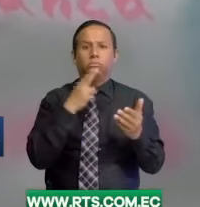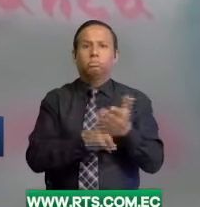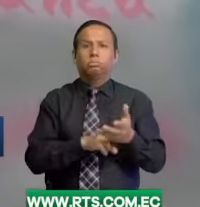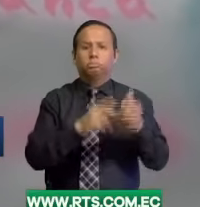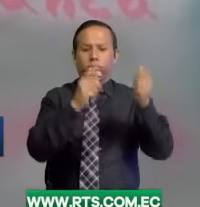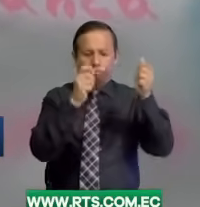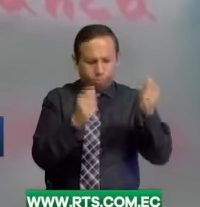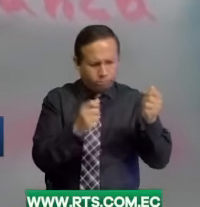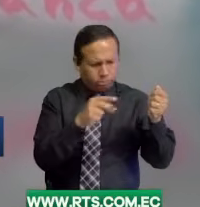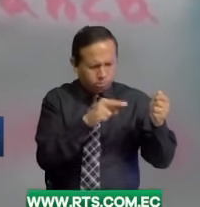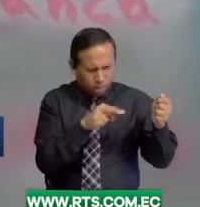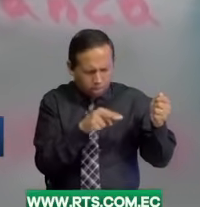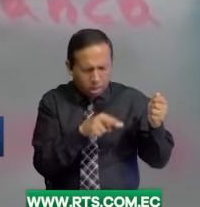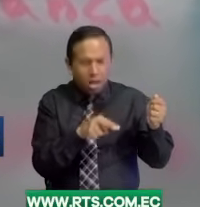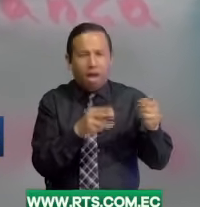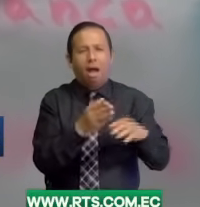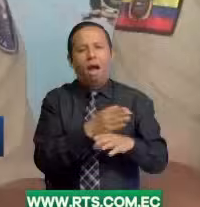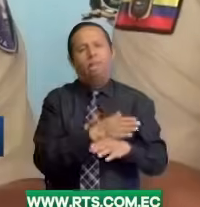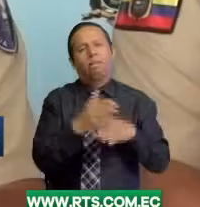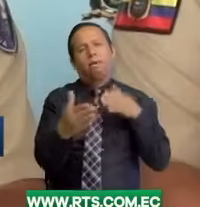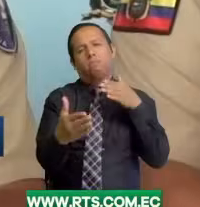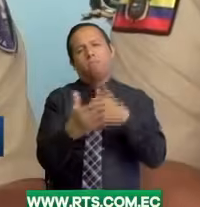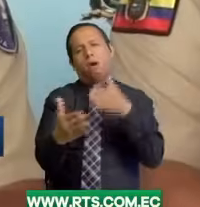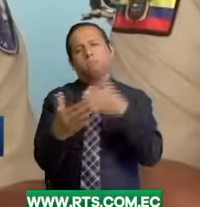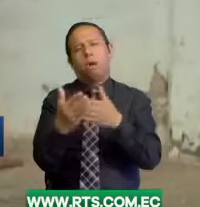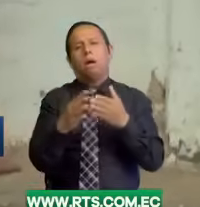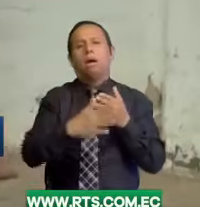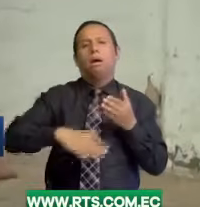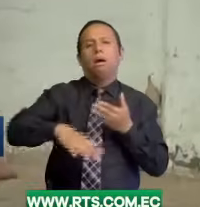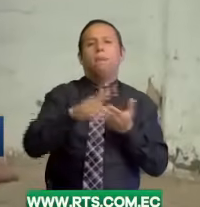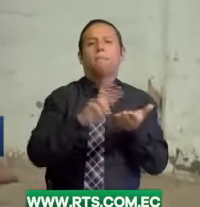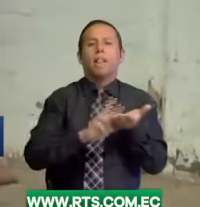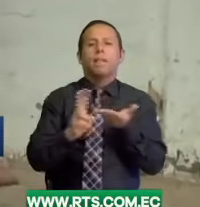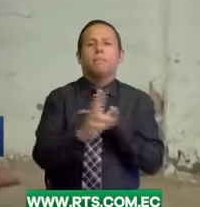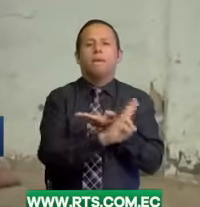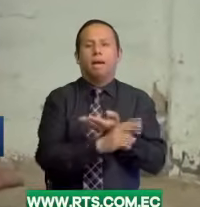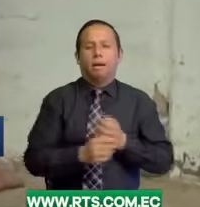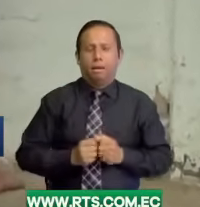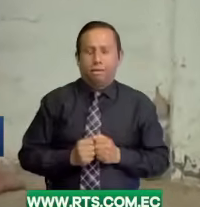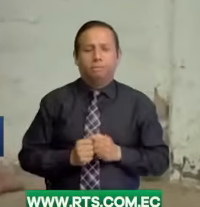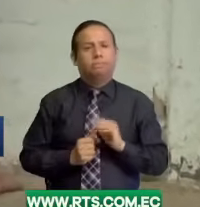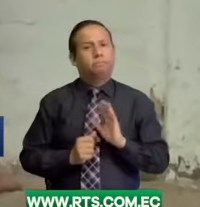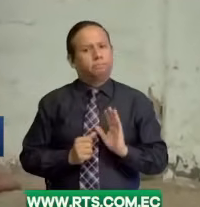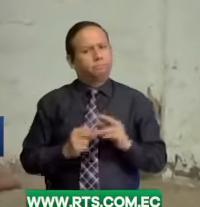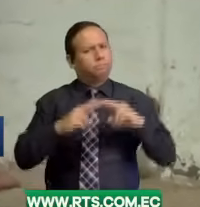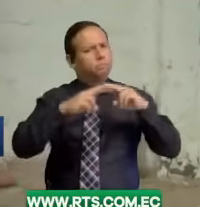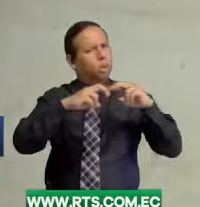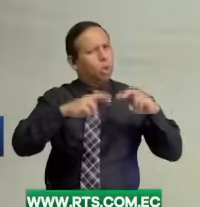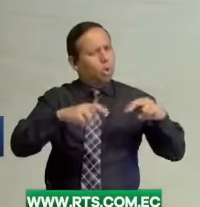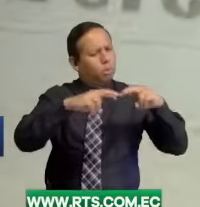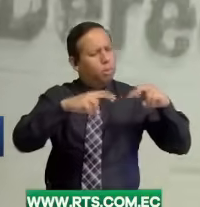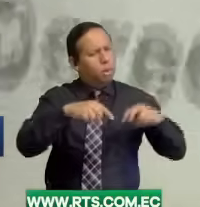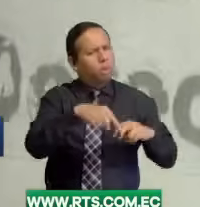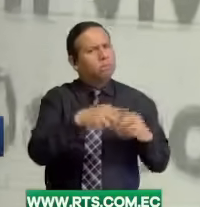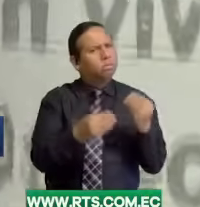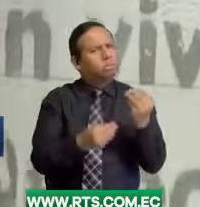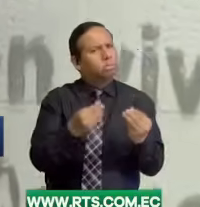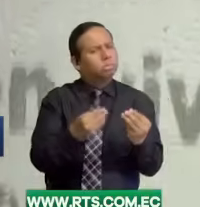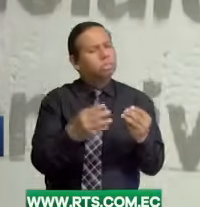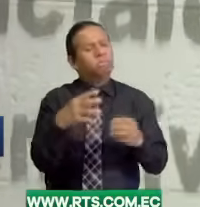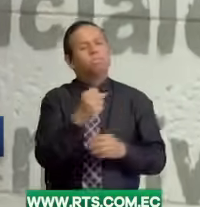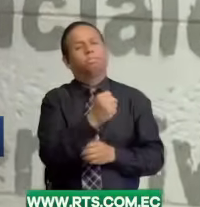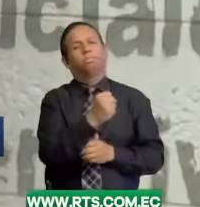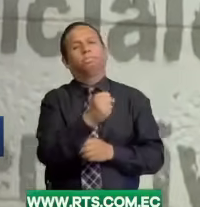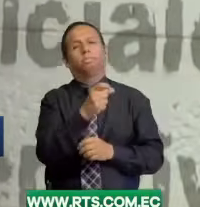iba a desarrollar esta estructura criminal en el sector de Valdivia. De las investigaciones realizadas hasta el momento, se puede determinar que